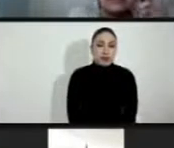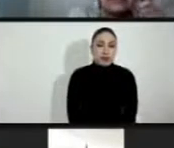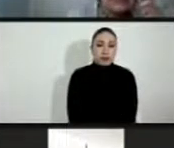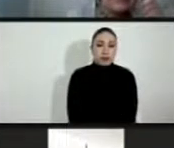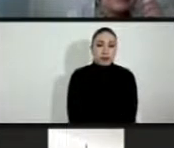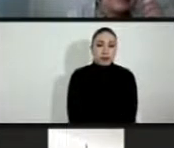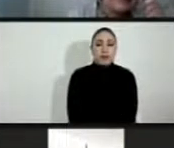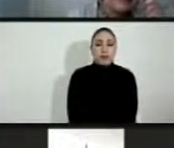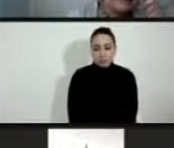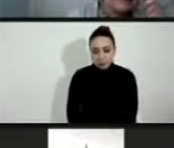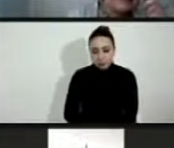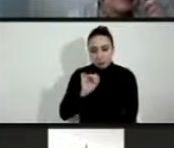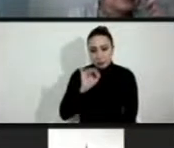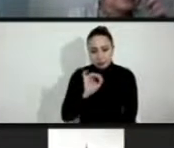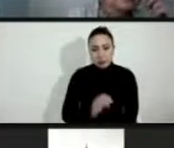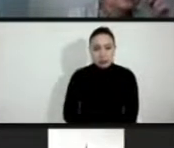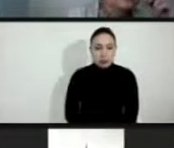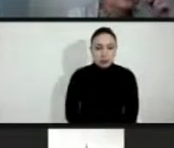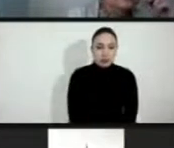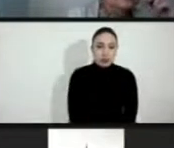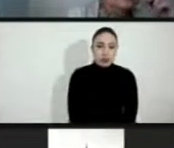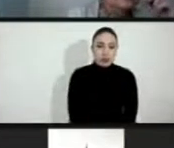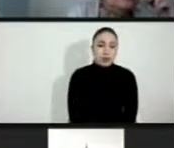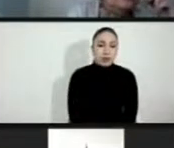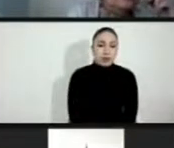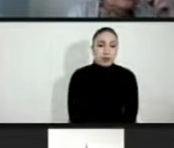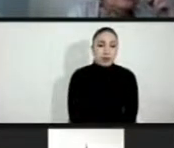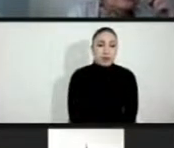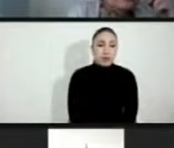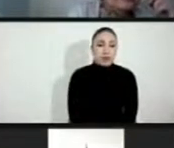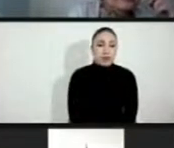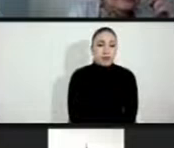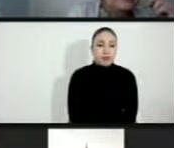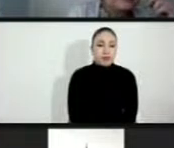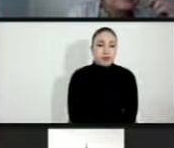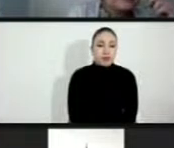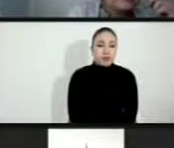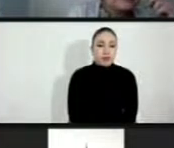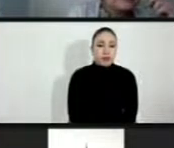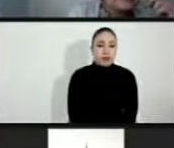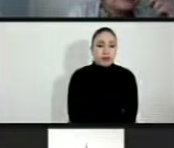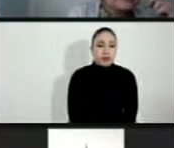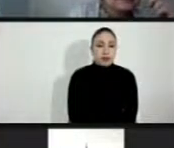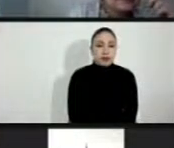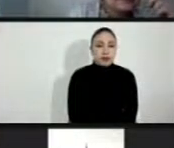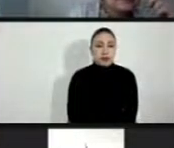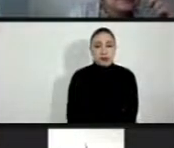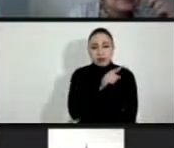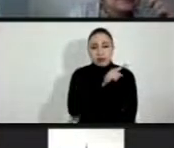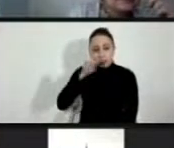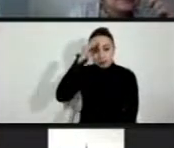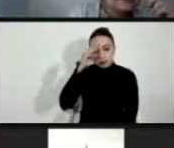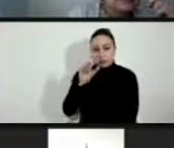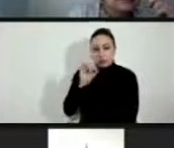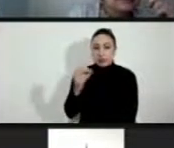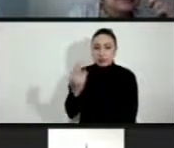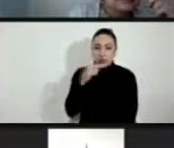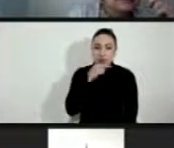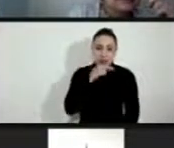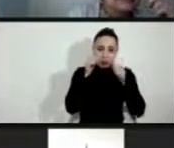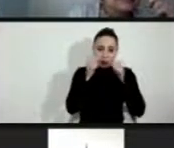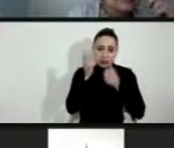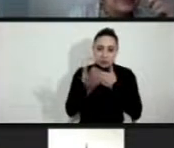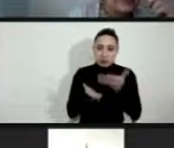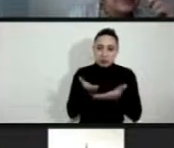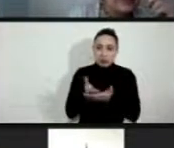Sí, gracias, diputada presidenta. Se considera de urgente y obvia resolución, diputada presidenta.